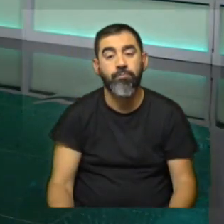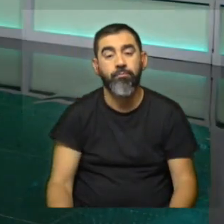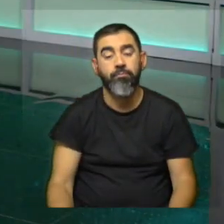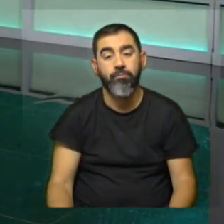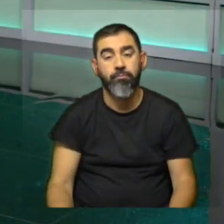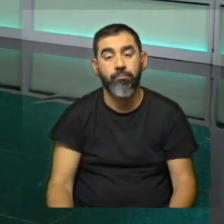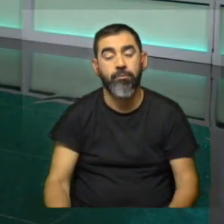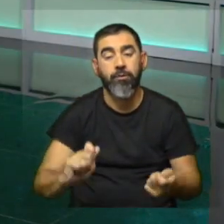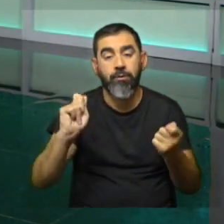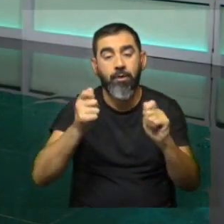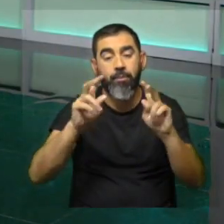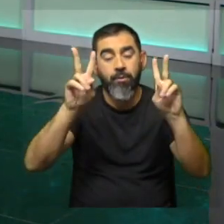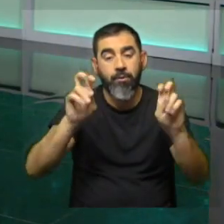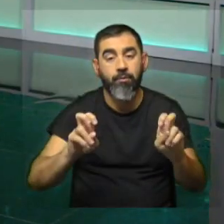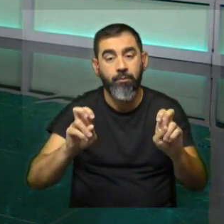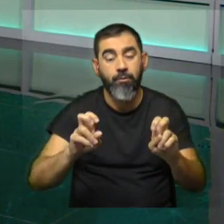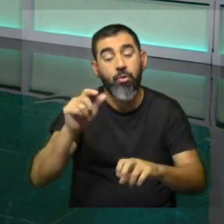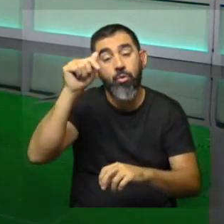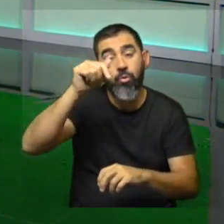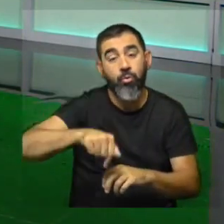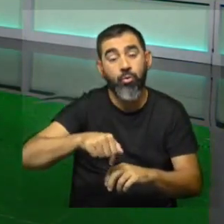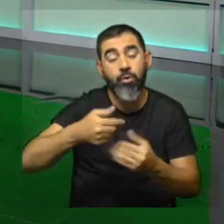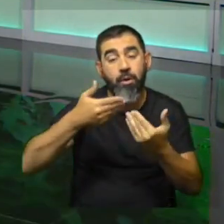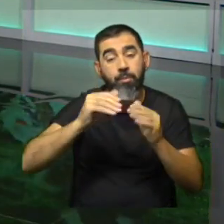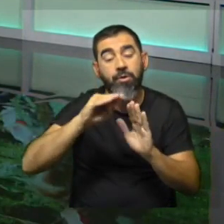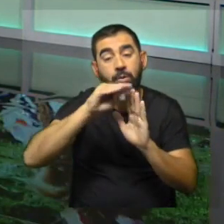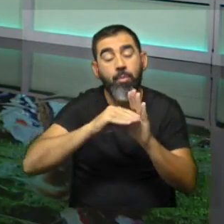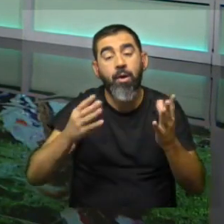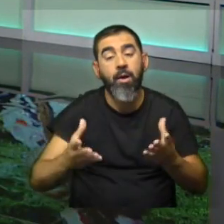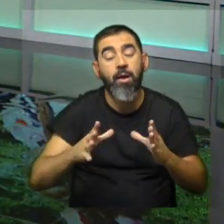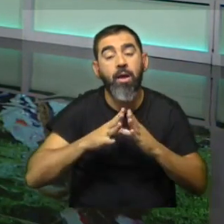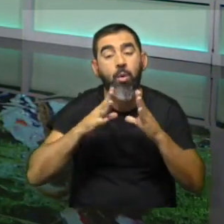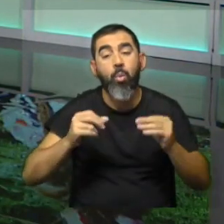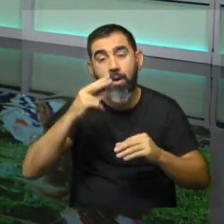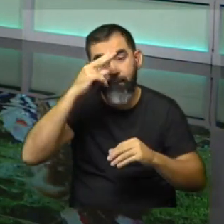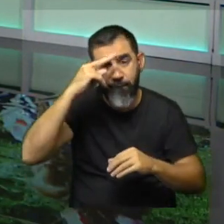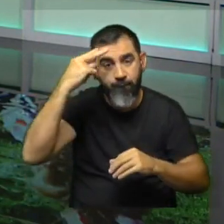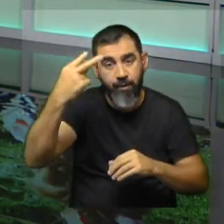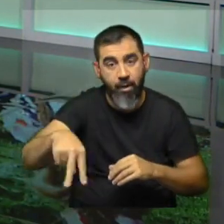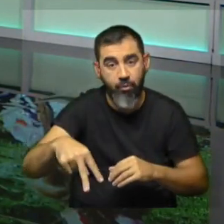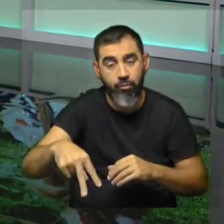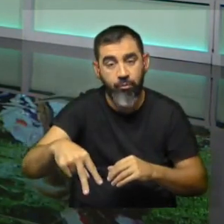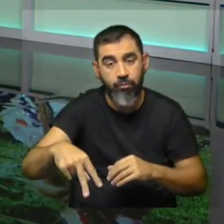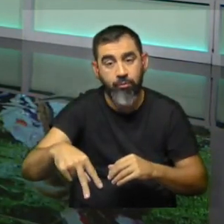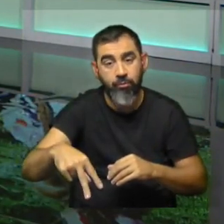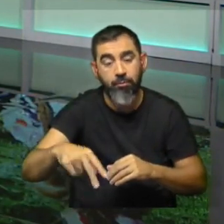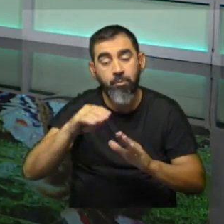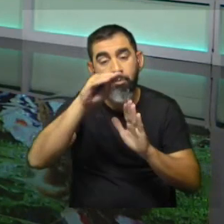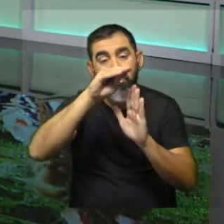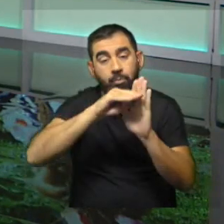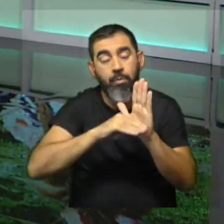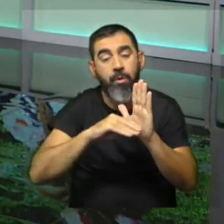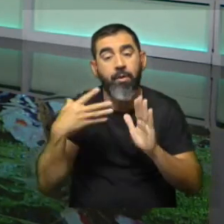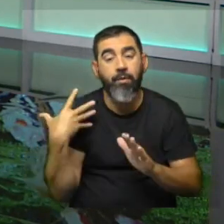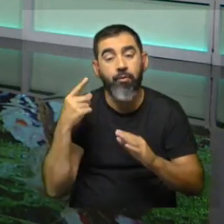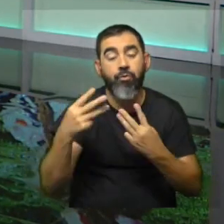Vamos a cambiar de tema ahora porque hoy comienza el programa Escuelas de Verano, ¿eh? Así las cosas. Este programa de la